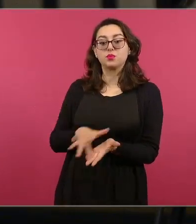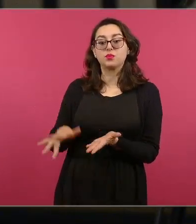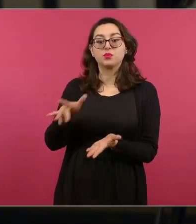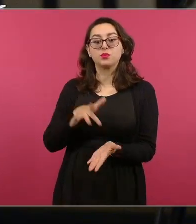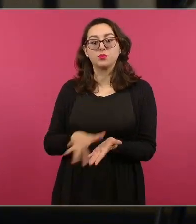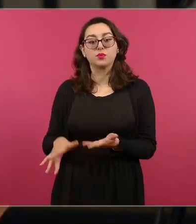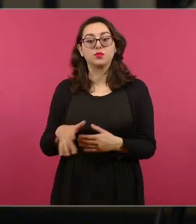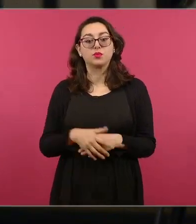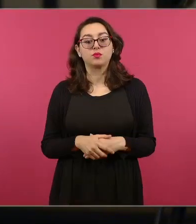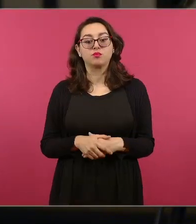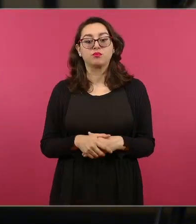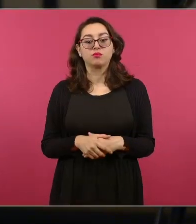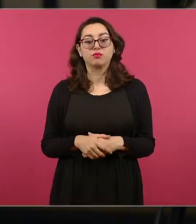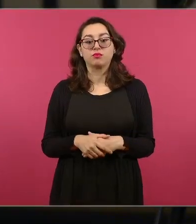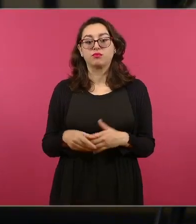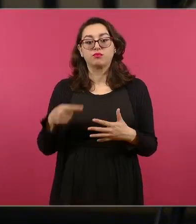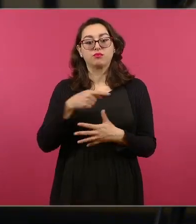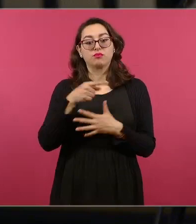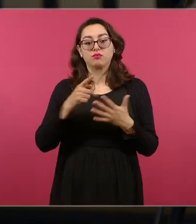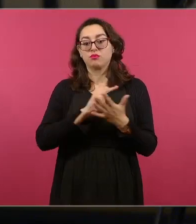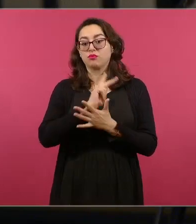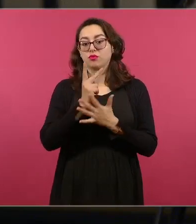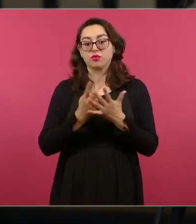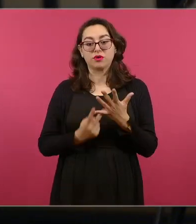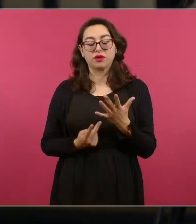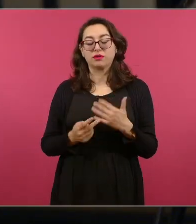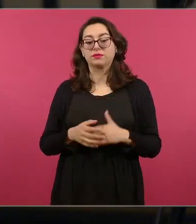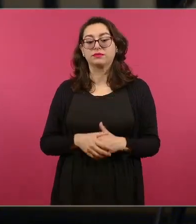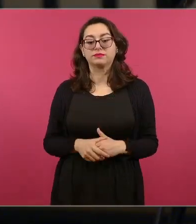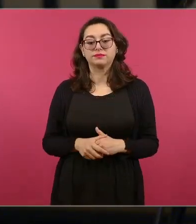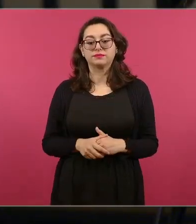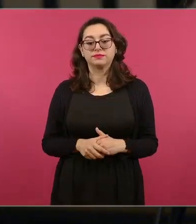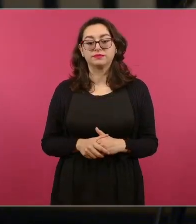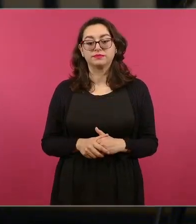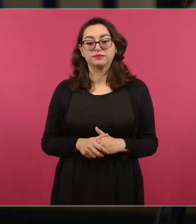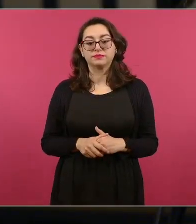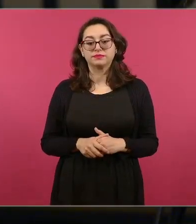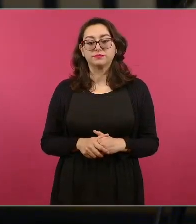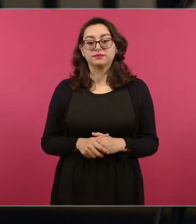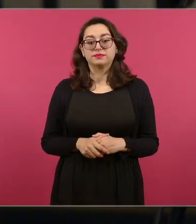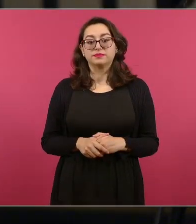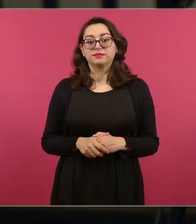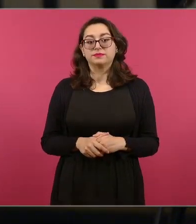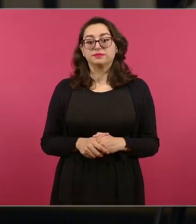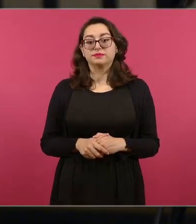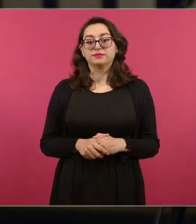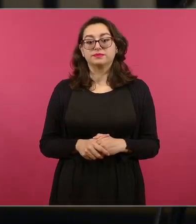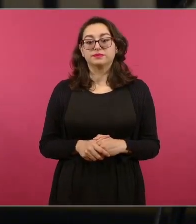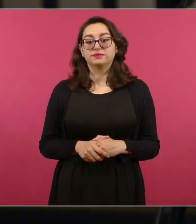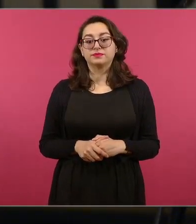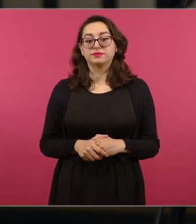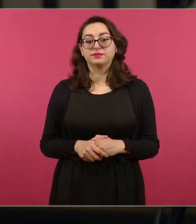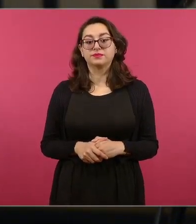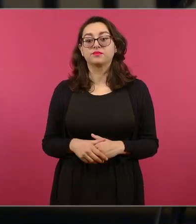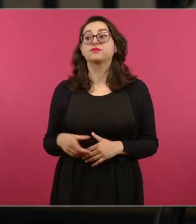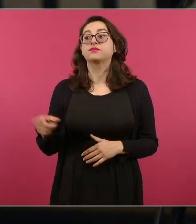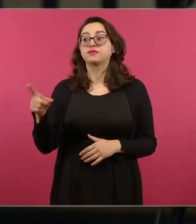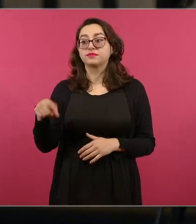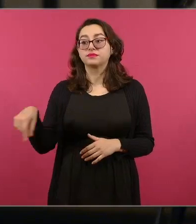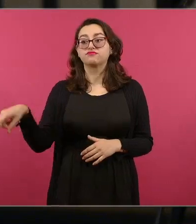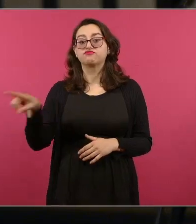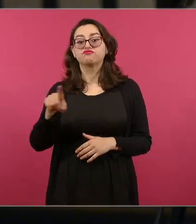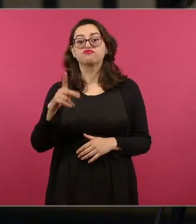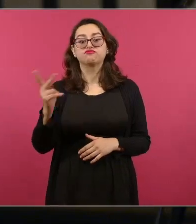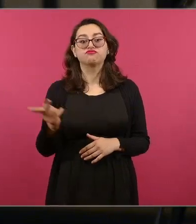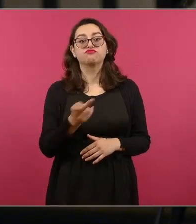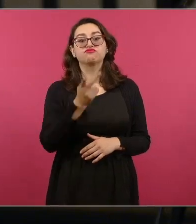construyendo futuros y todo eso. En Choice le mandan decir los jóvenes y le piden, le hacen una pregunta,